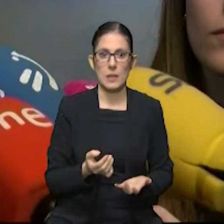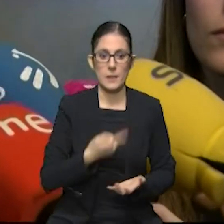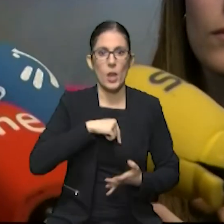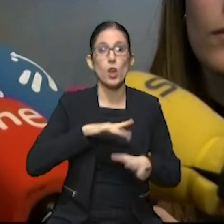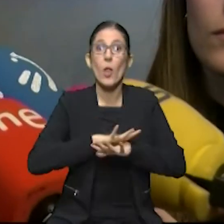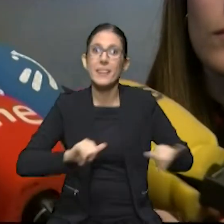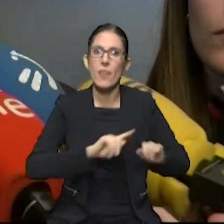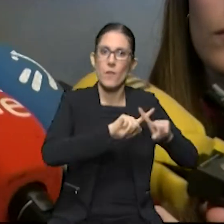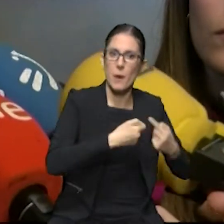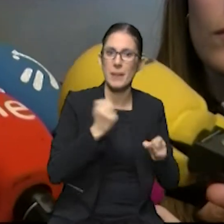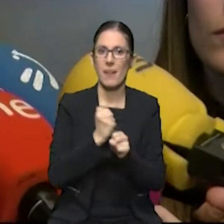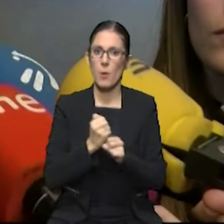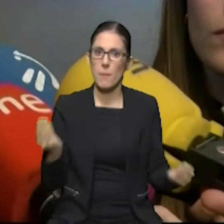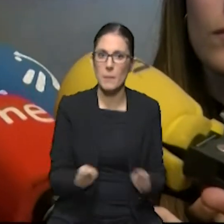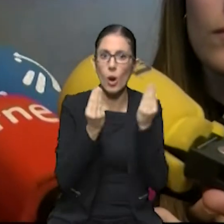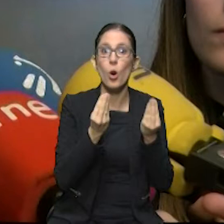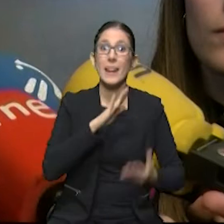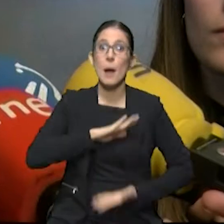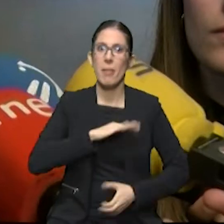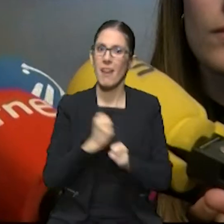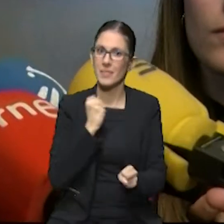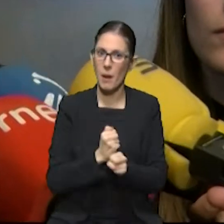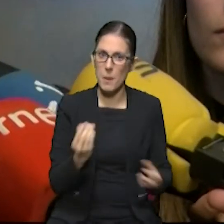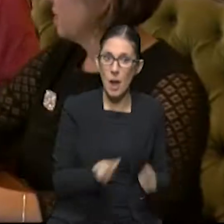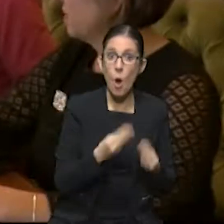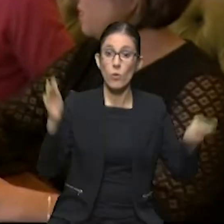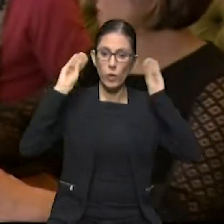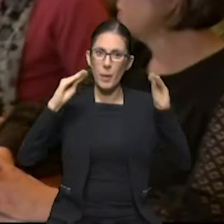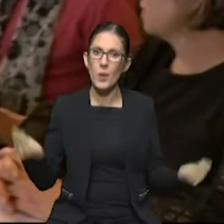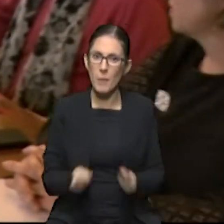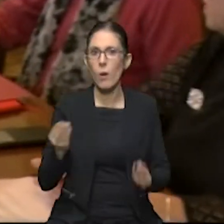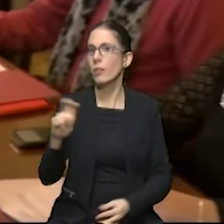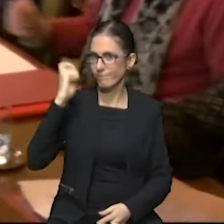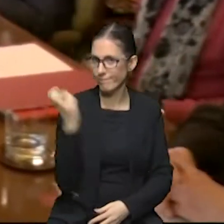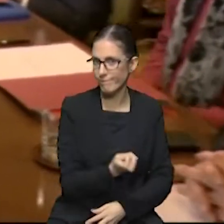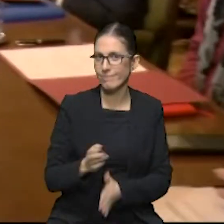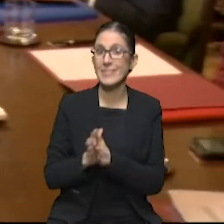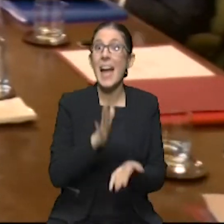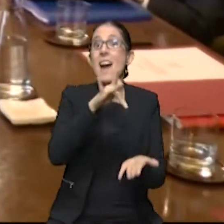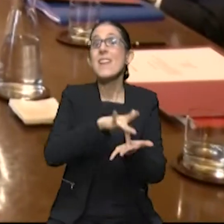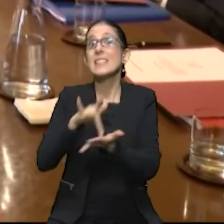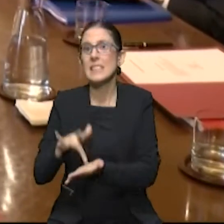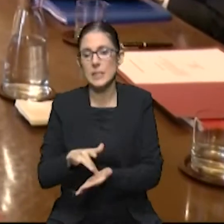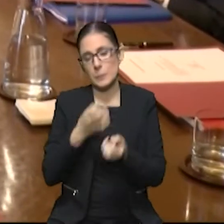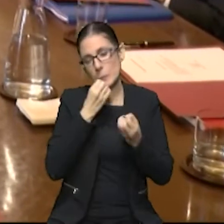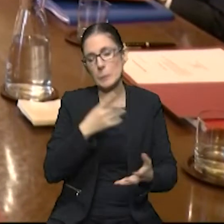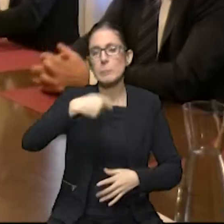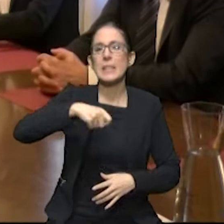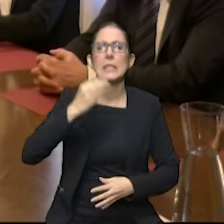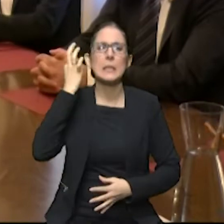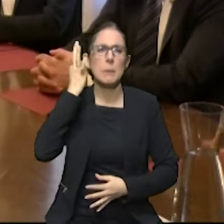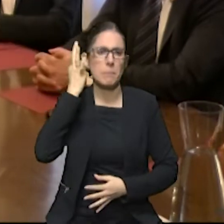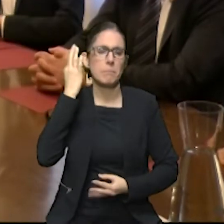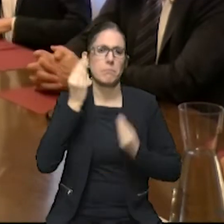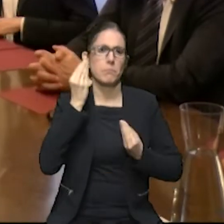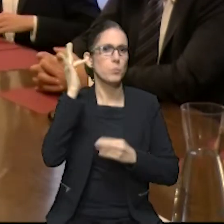empleabilidad, la formación, etcétera, etcétera. En cuanto a fechas, la presidenta es optimista, confía en tener el plan cerrado